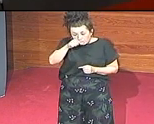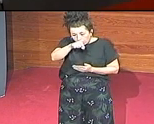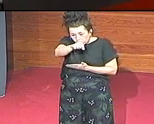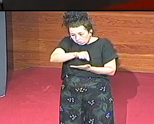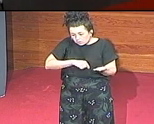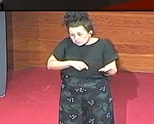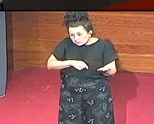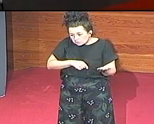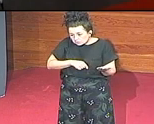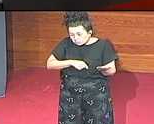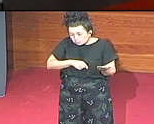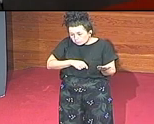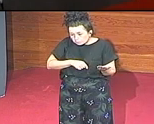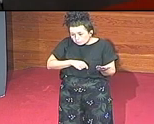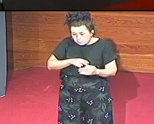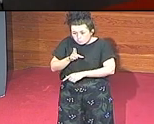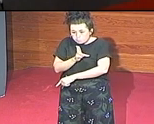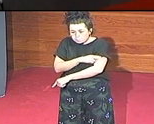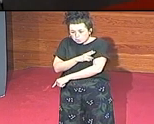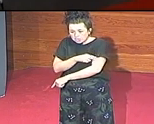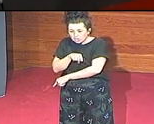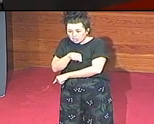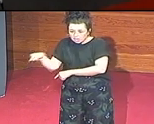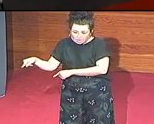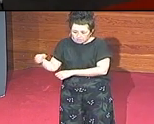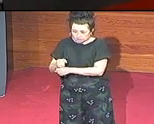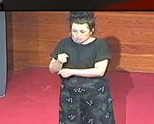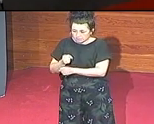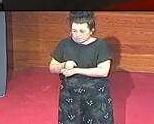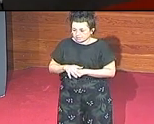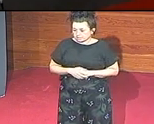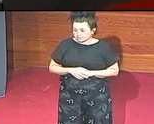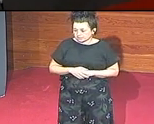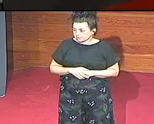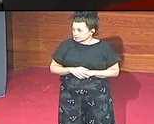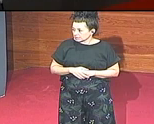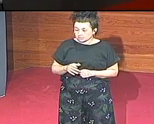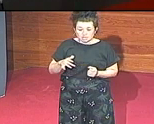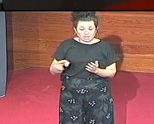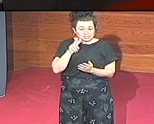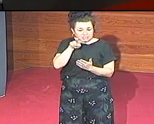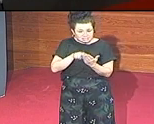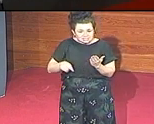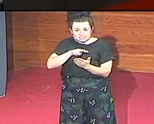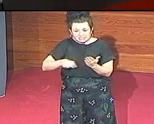una portería y se fue a trabajar ahí bueno o sea diseccionar el cómic así que no lo vais a comprar